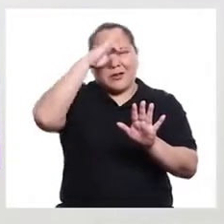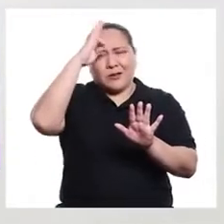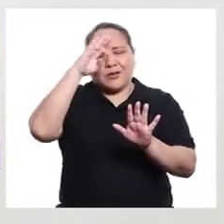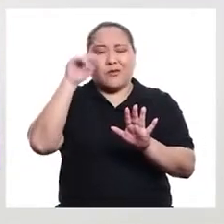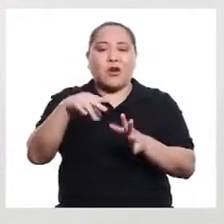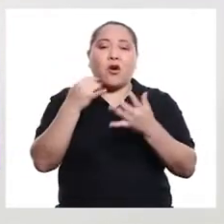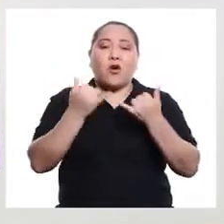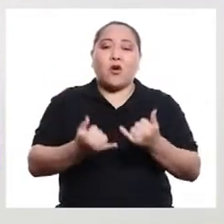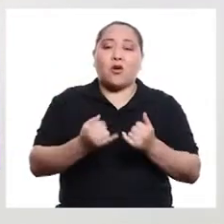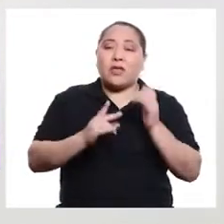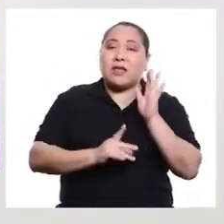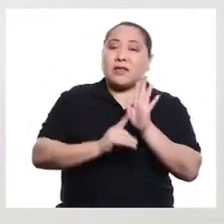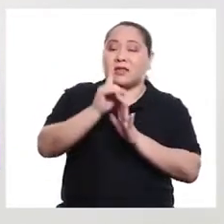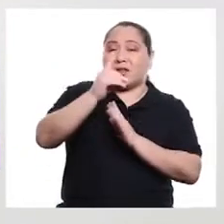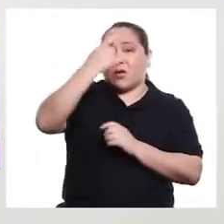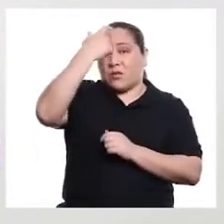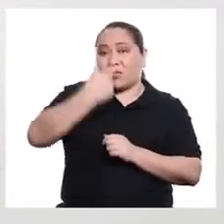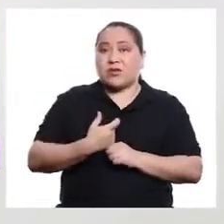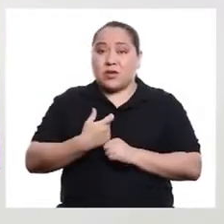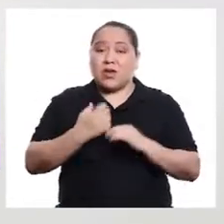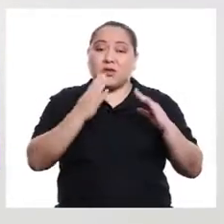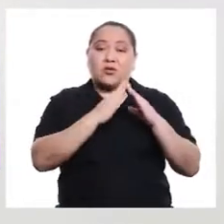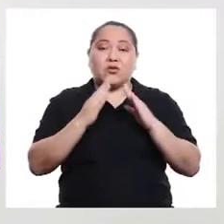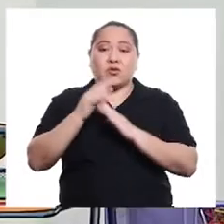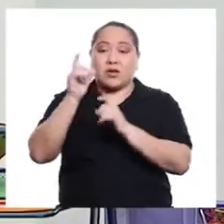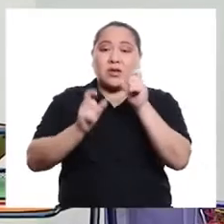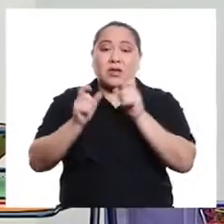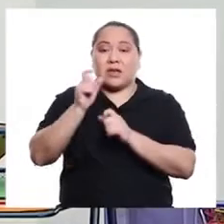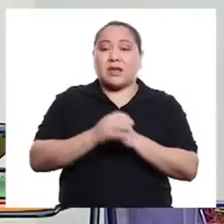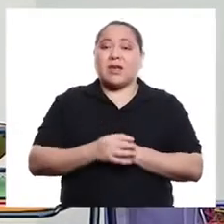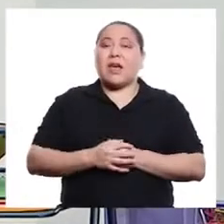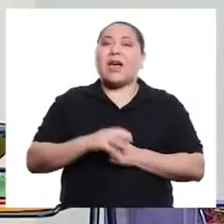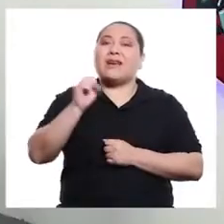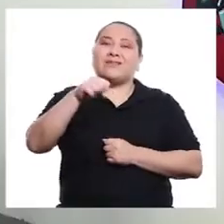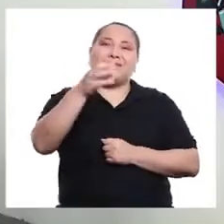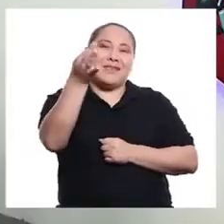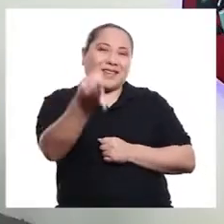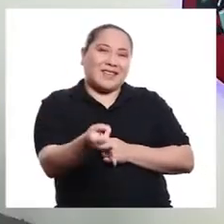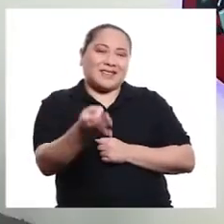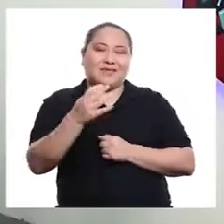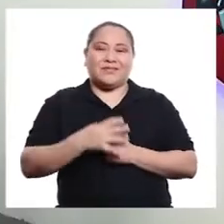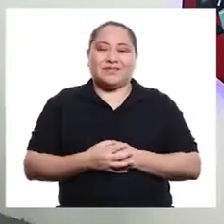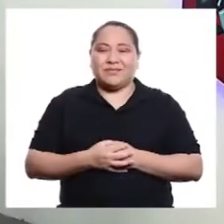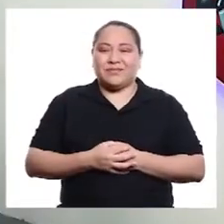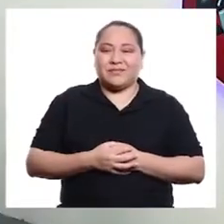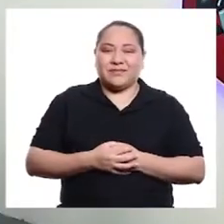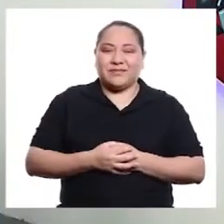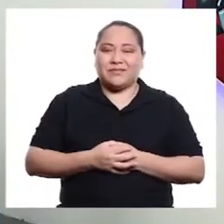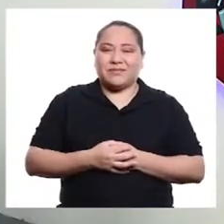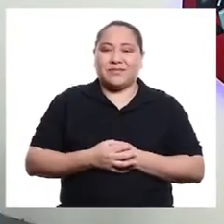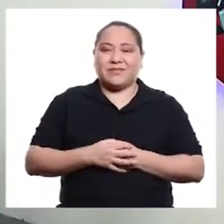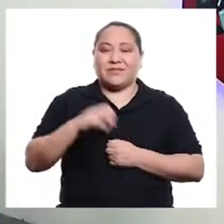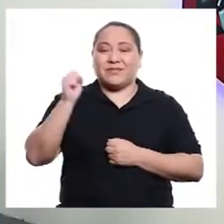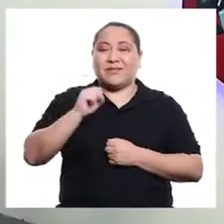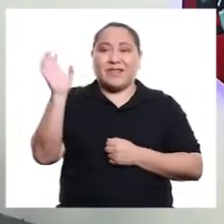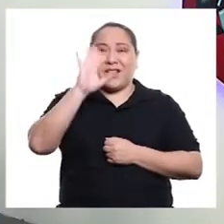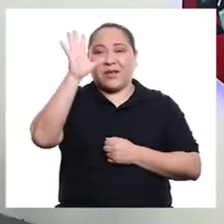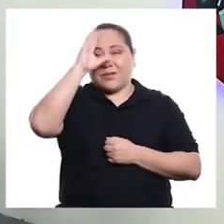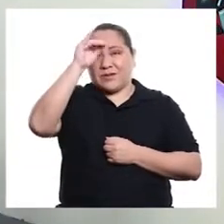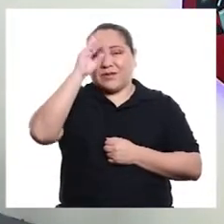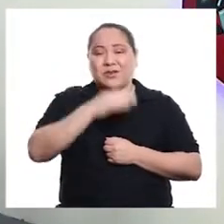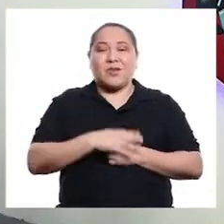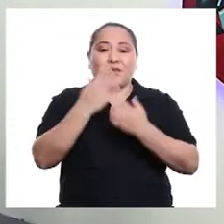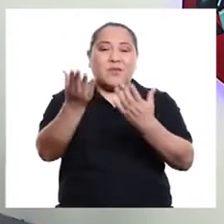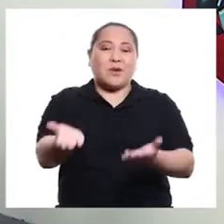muy filosófica. Y hoy toca desarrollo personal, ciudadanía y cívica. Es verdad. ¡Hola, chicas y chicos! Bienvenidas